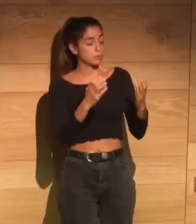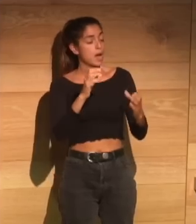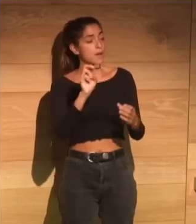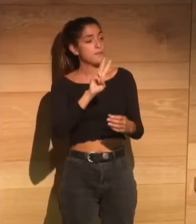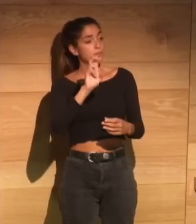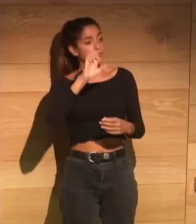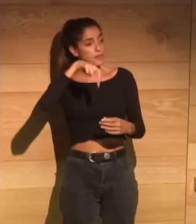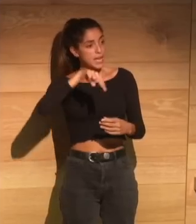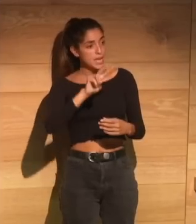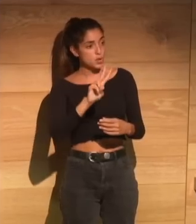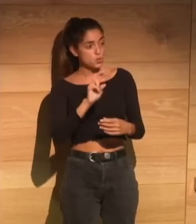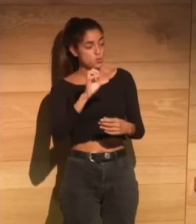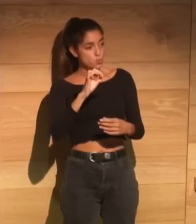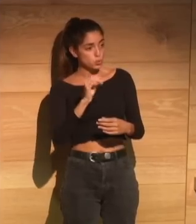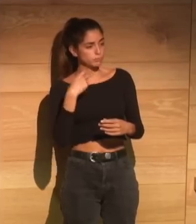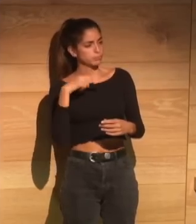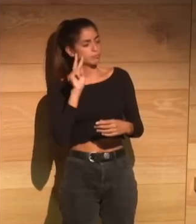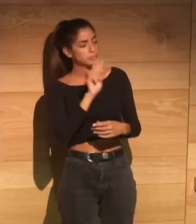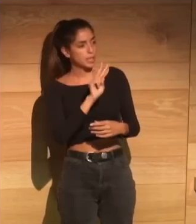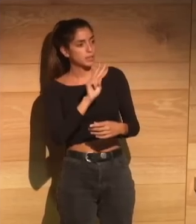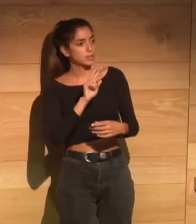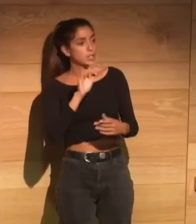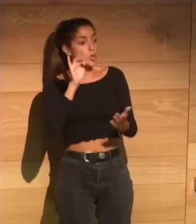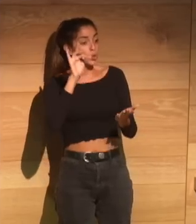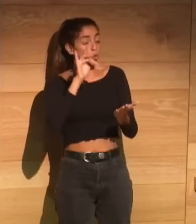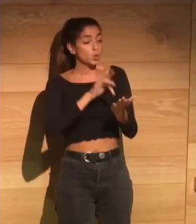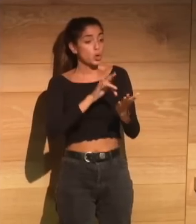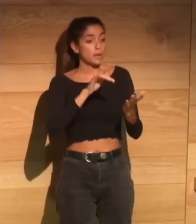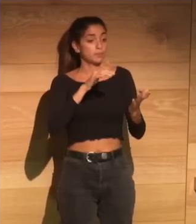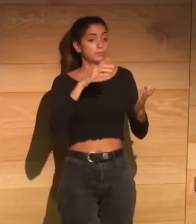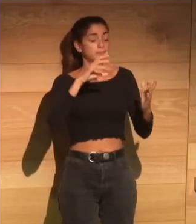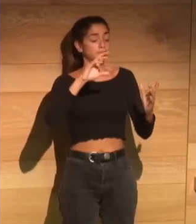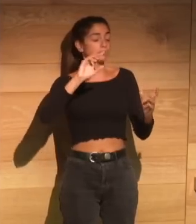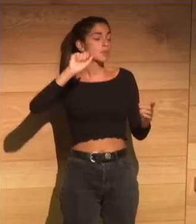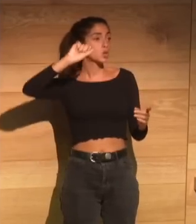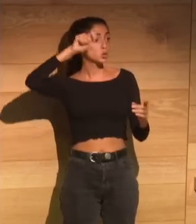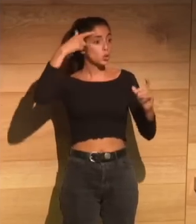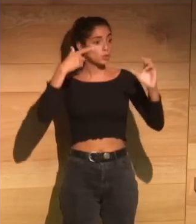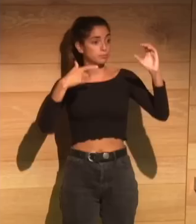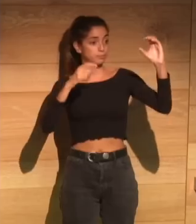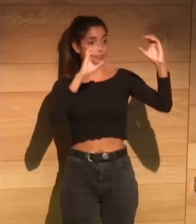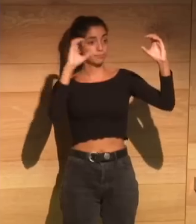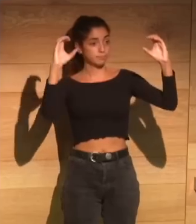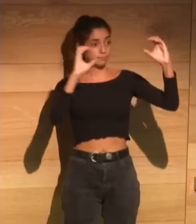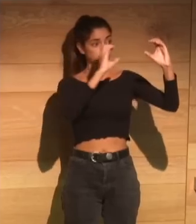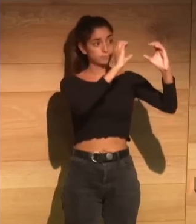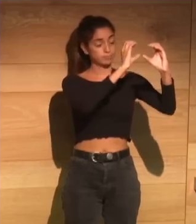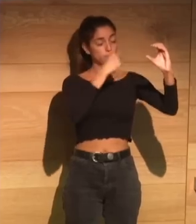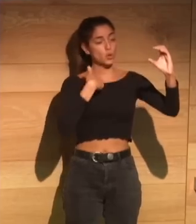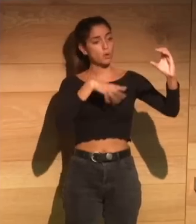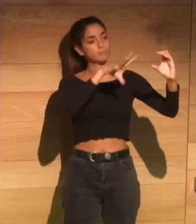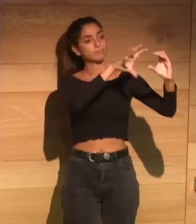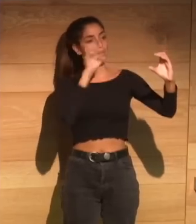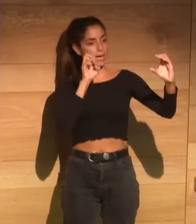voy a ser capaz de capturar el momento en el que Venus pase por delante del Sol. ¿Dónde voy a hacer esto? Pues en el único sitio